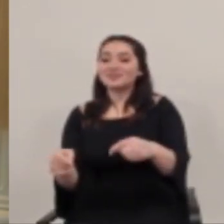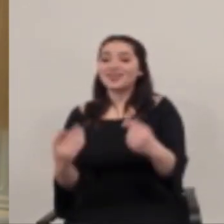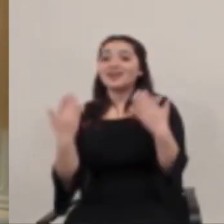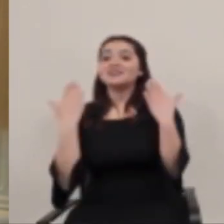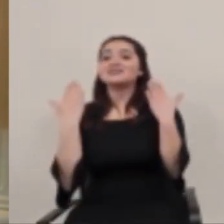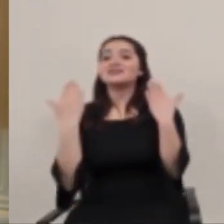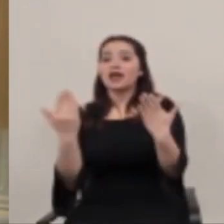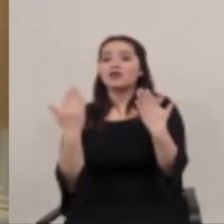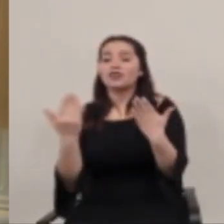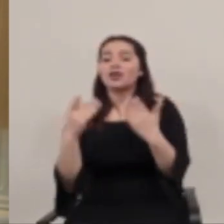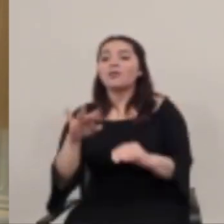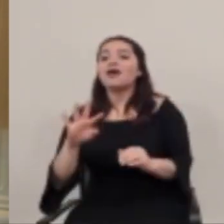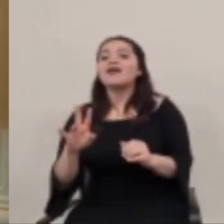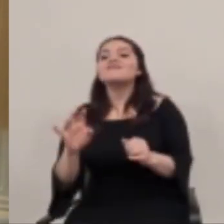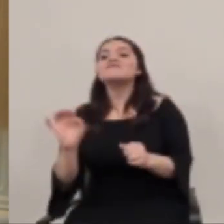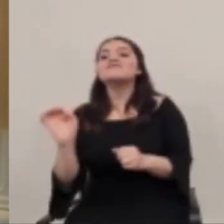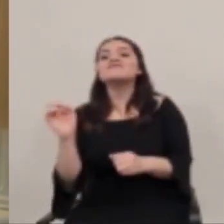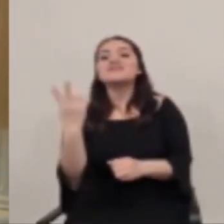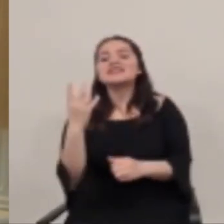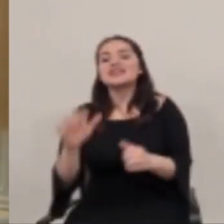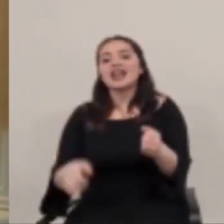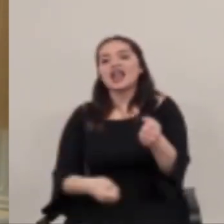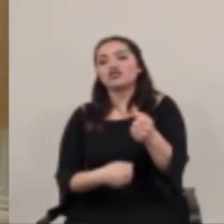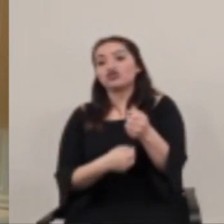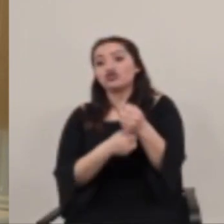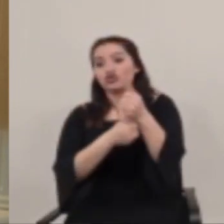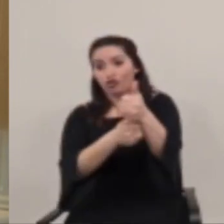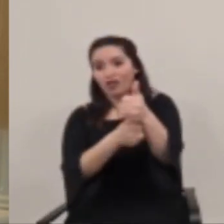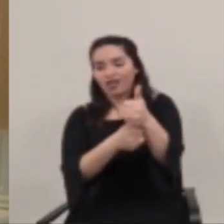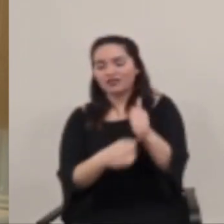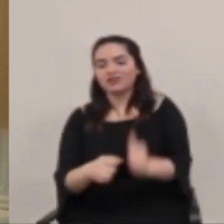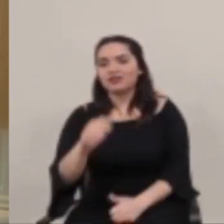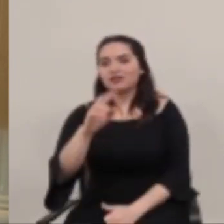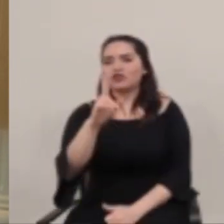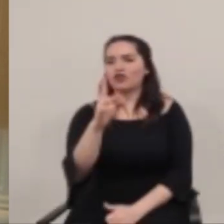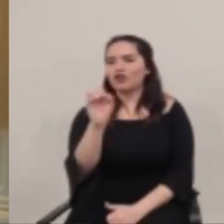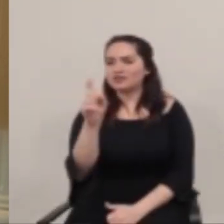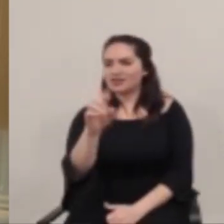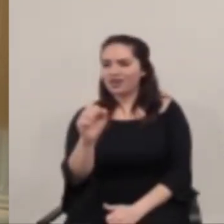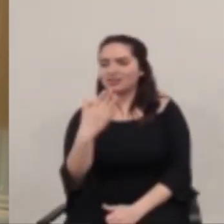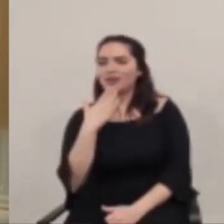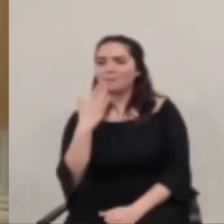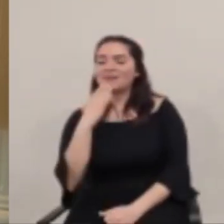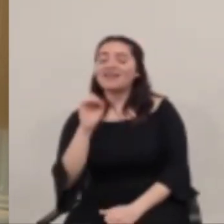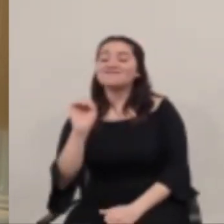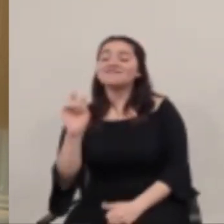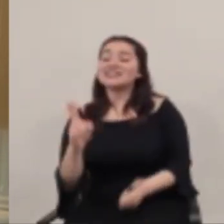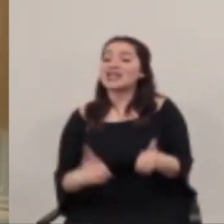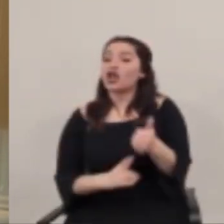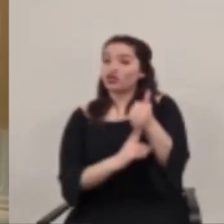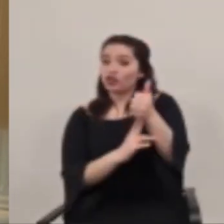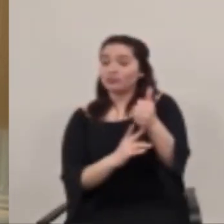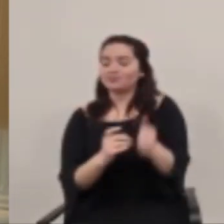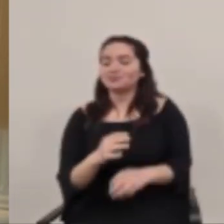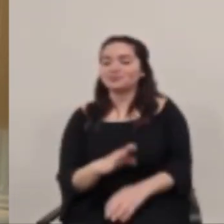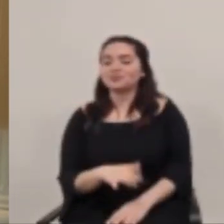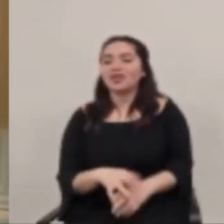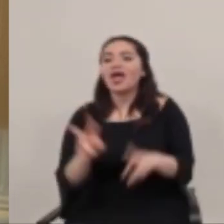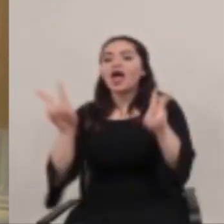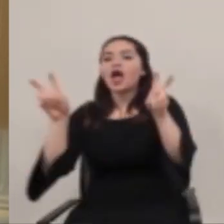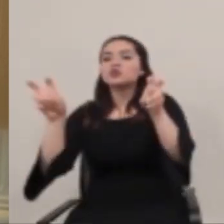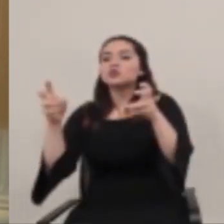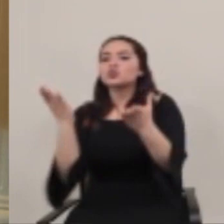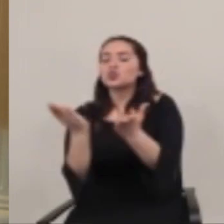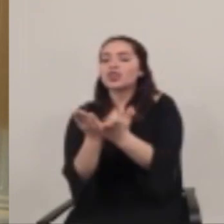Saludamos a la vicerrectora de Asuntos Académicos, profesora Rosa Debes, al vicerrector de Asuntos Estudiantiles y